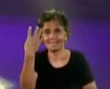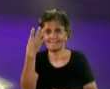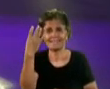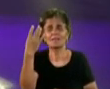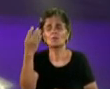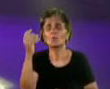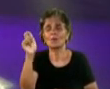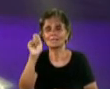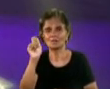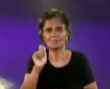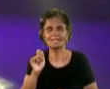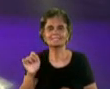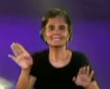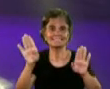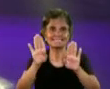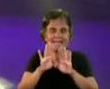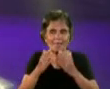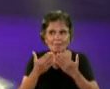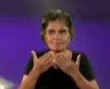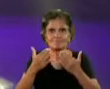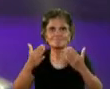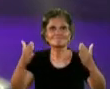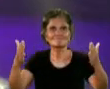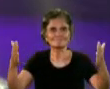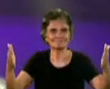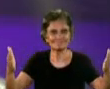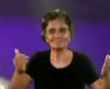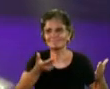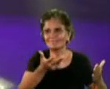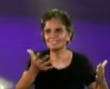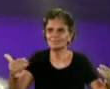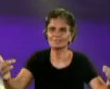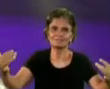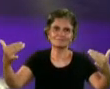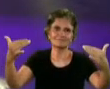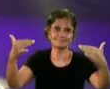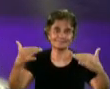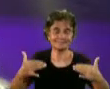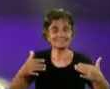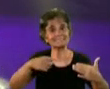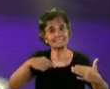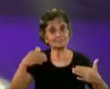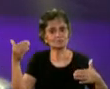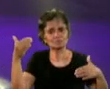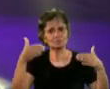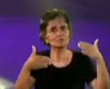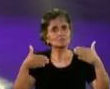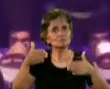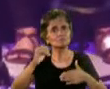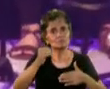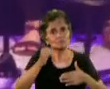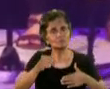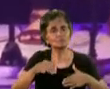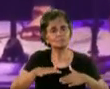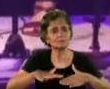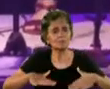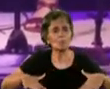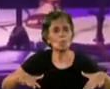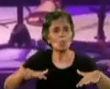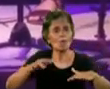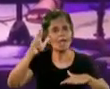para poder reencontrar a grandes artistas con el público puntano, que respondió a la convocatoria y ocupó la sala en